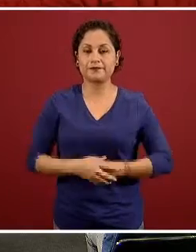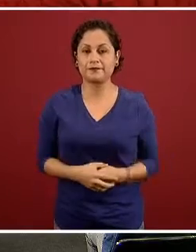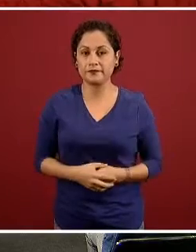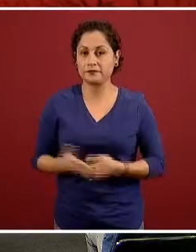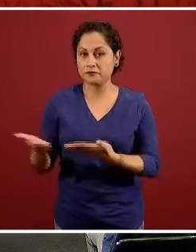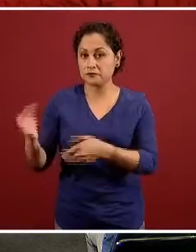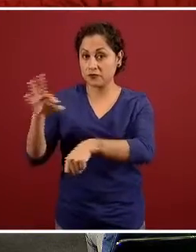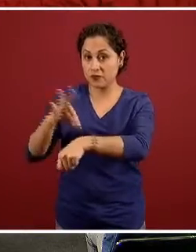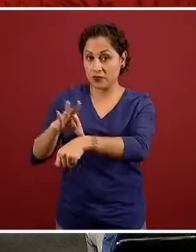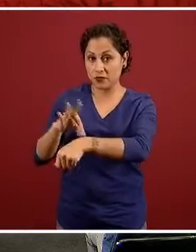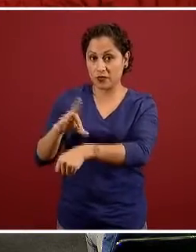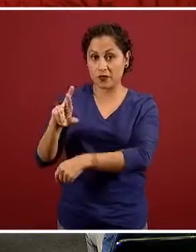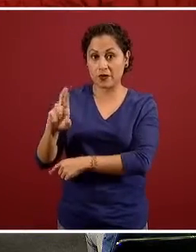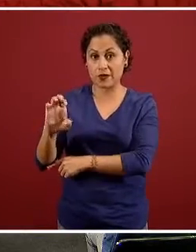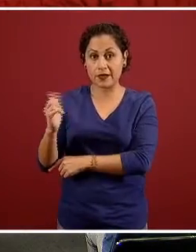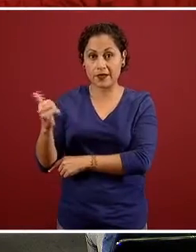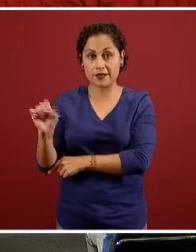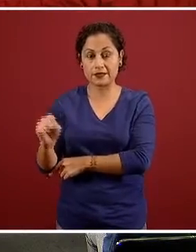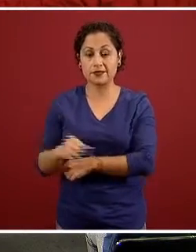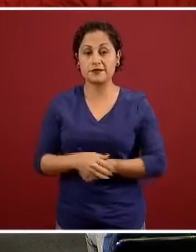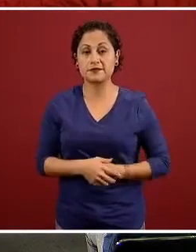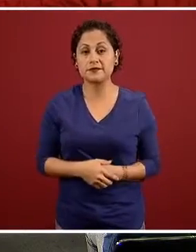favor.